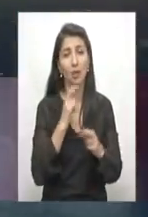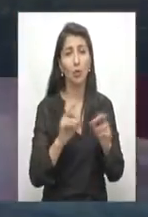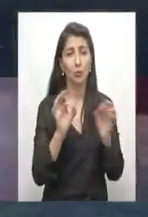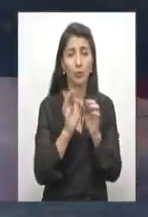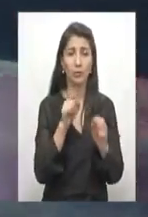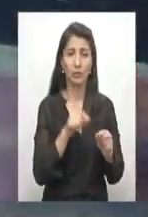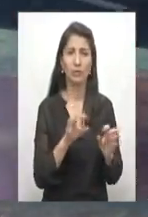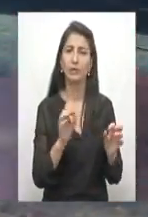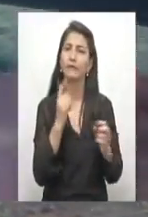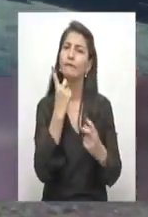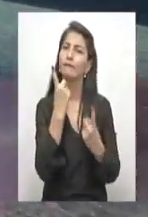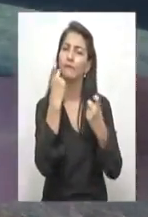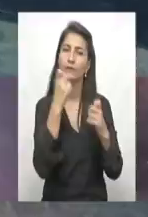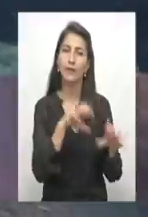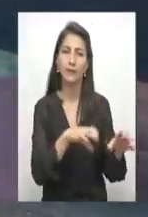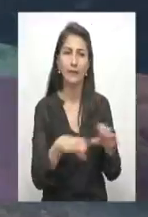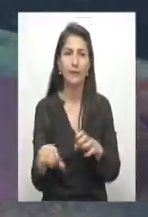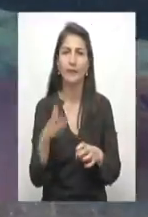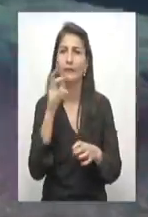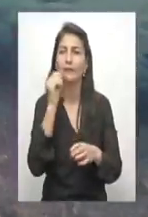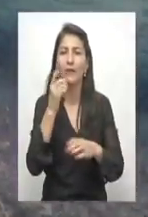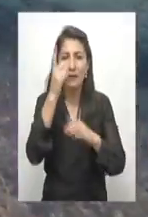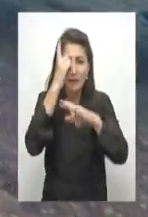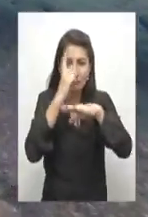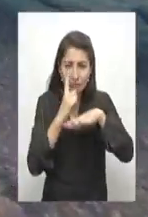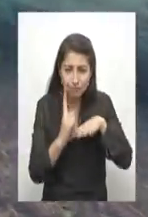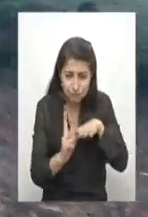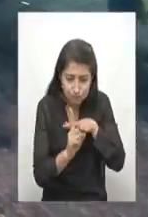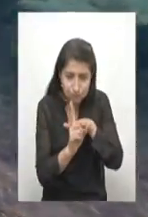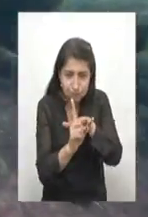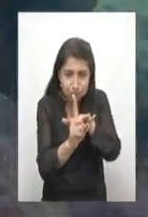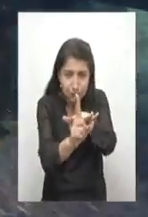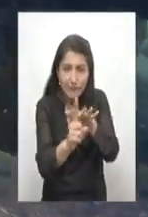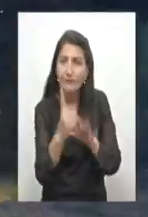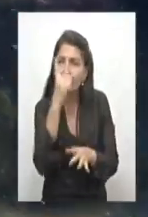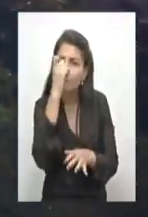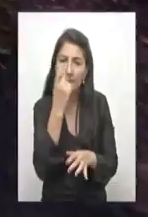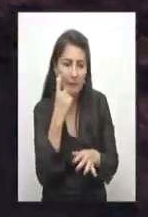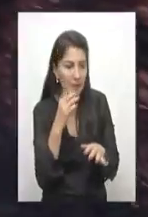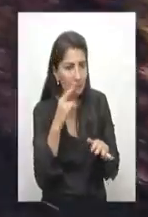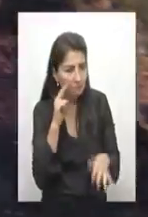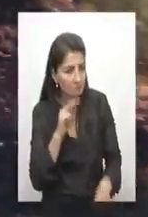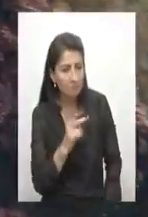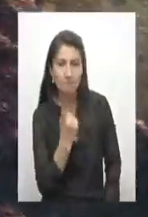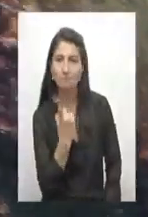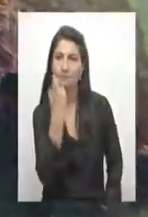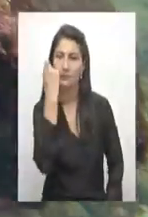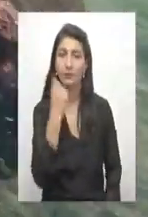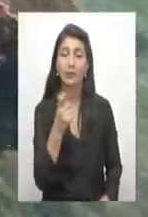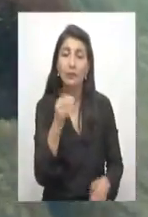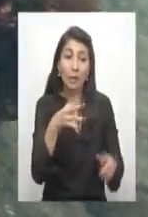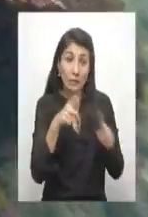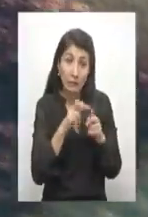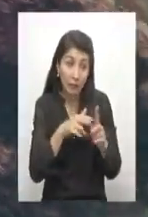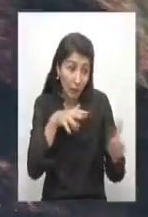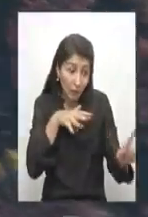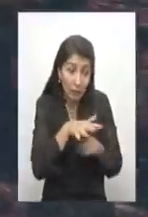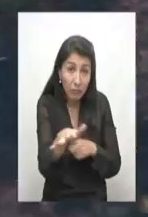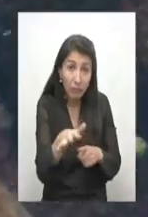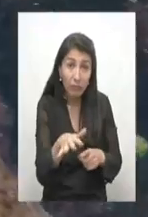la operación inadecuada del emisario submarino. Lo más grave y lo más perjudicial para el